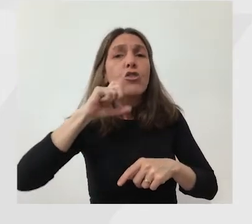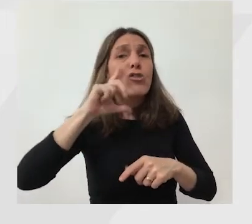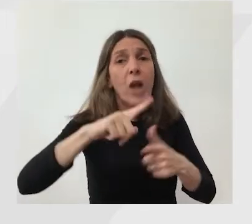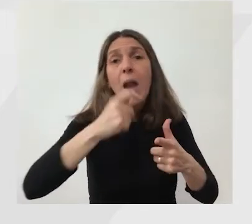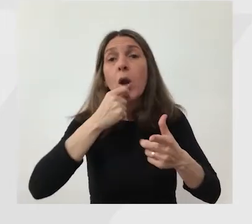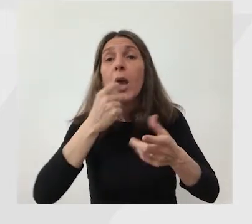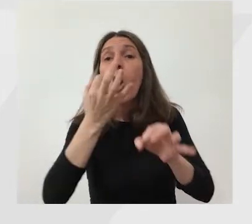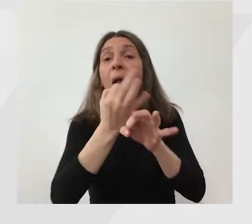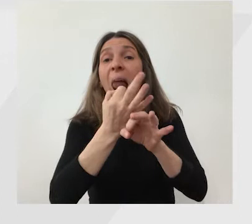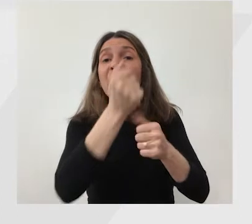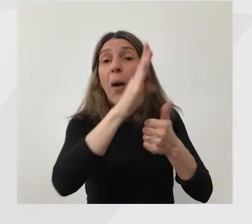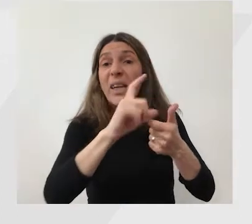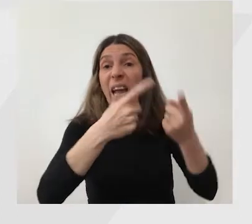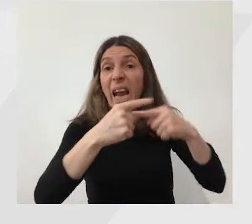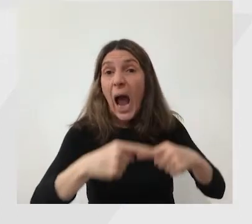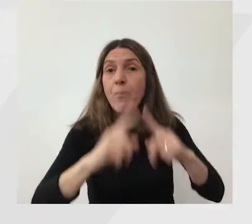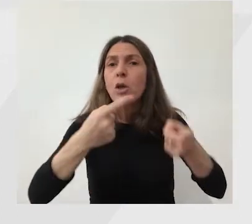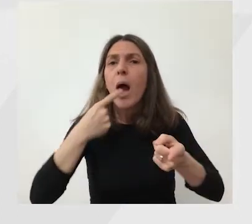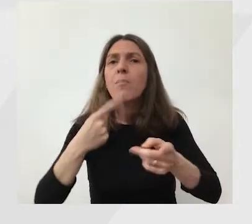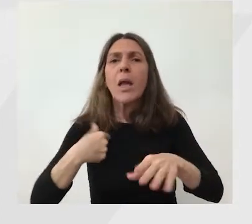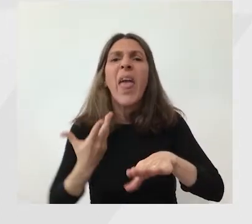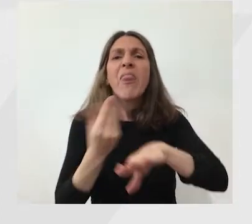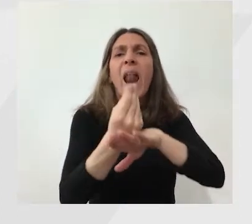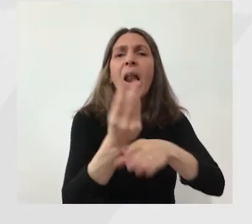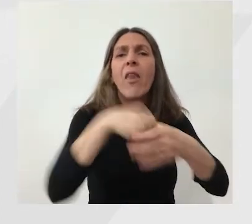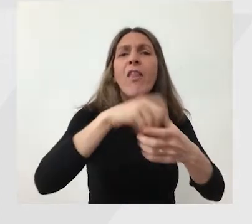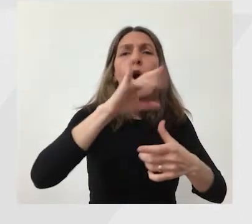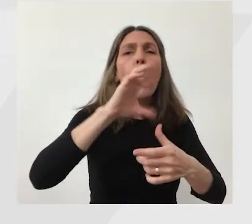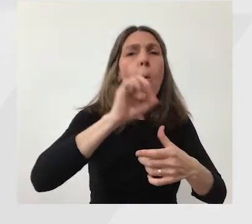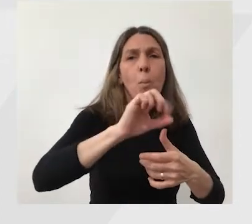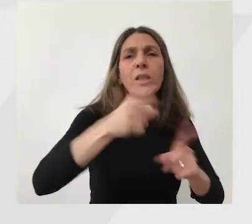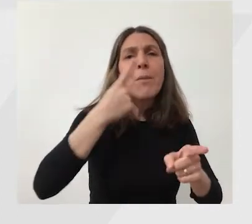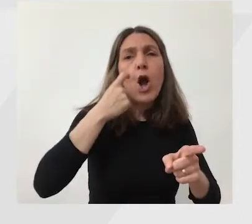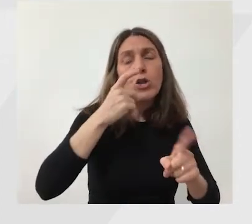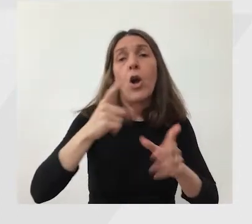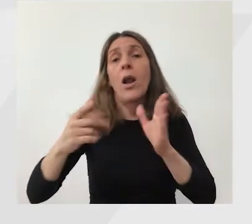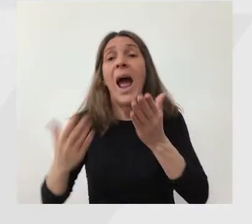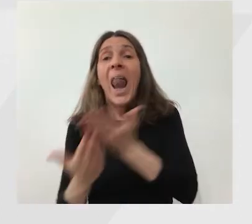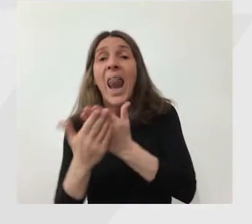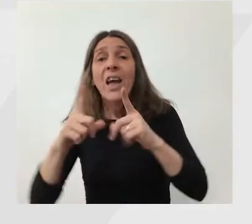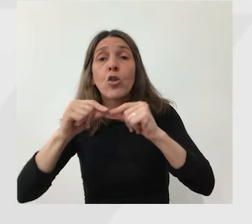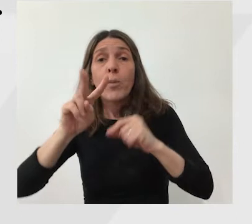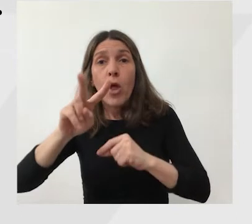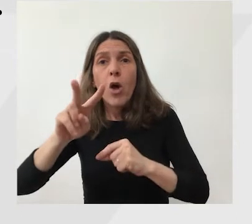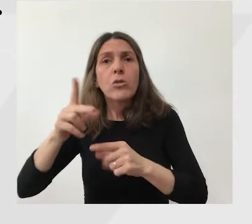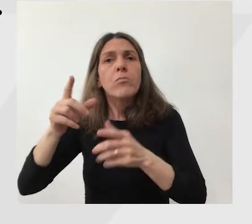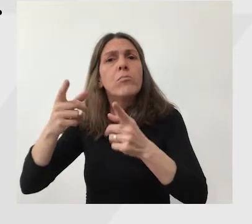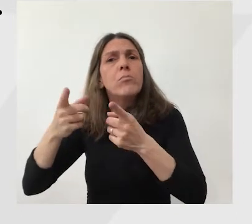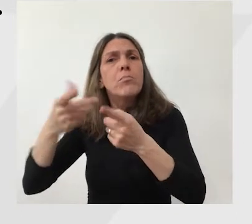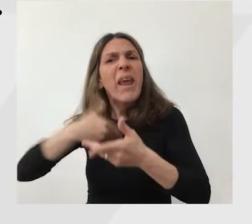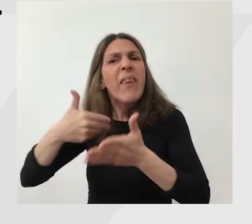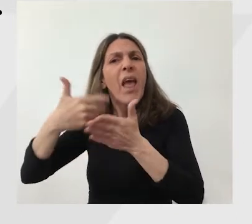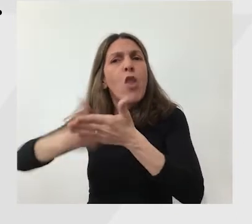cambio de razón social recategorización por cambio de letra o aumento del cupo y auditorías de control anexo